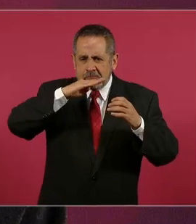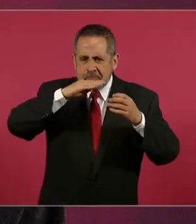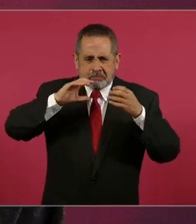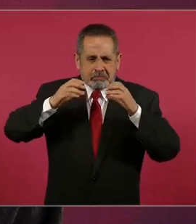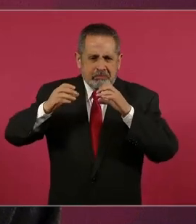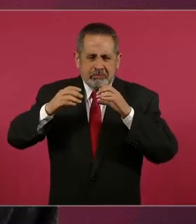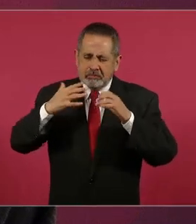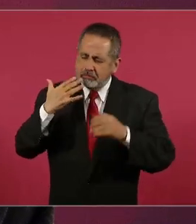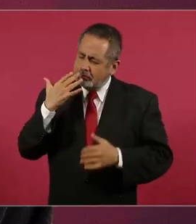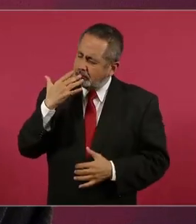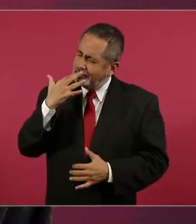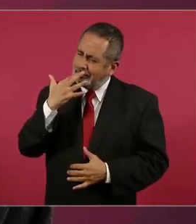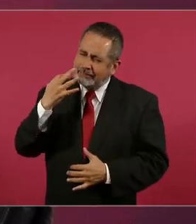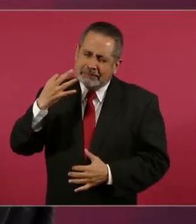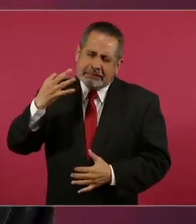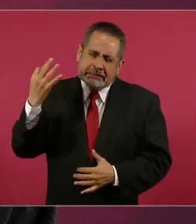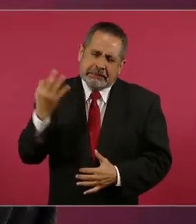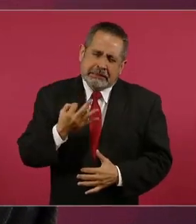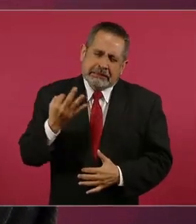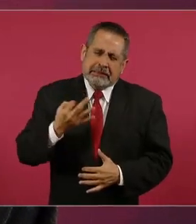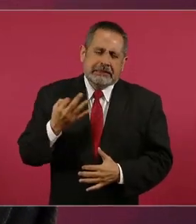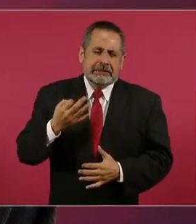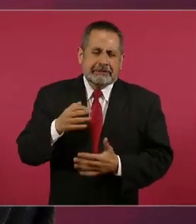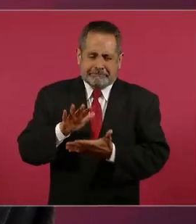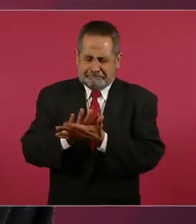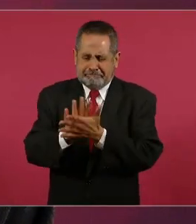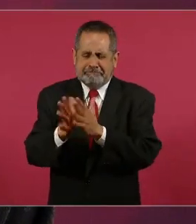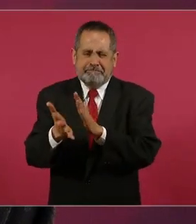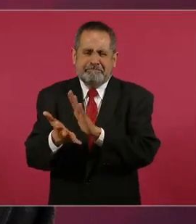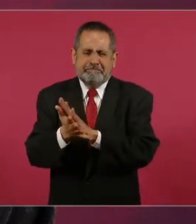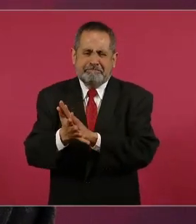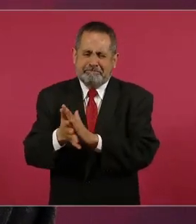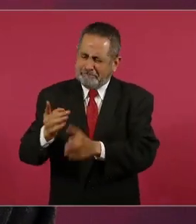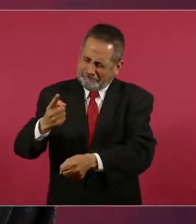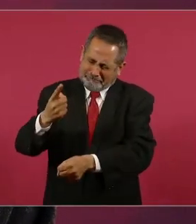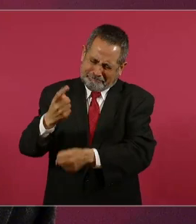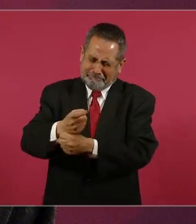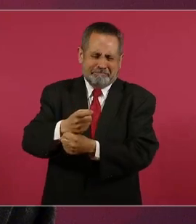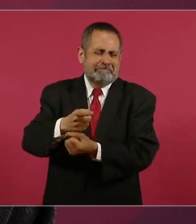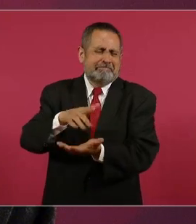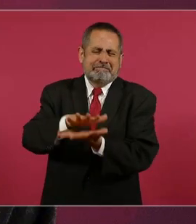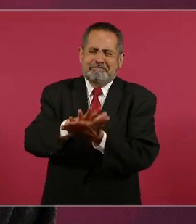y sabroso como la tortilla.